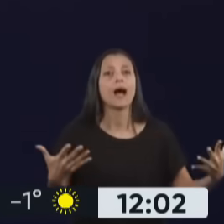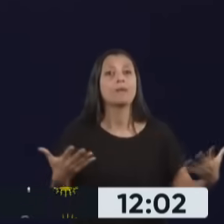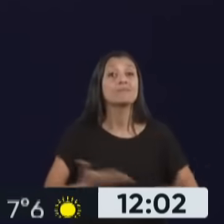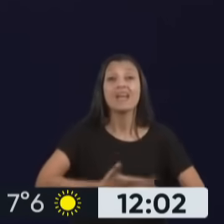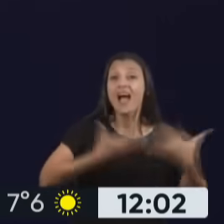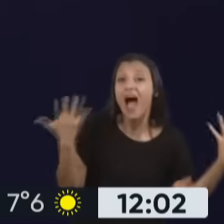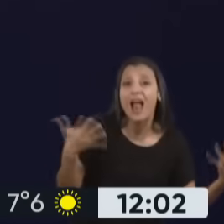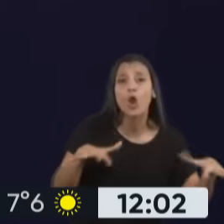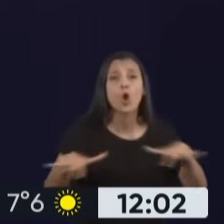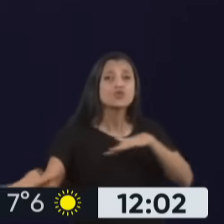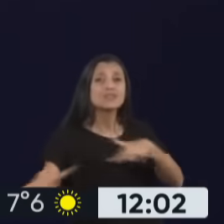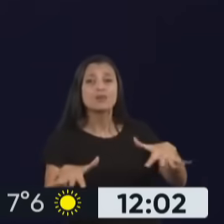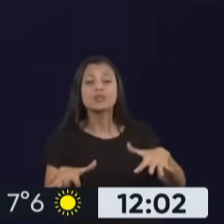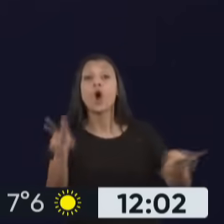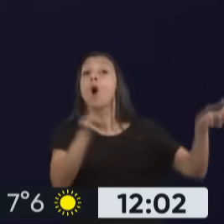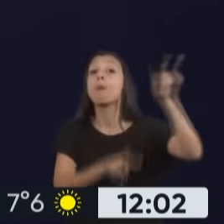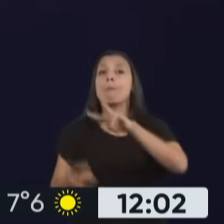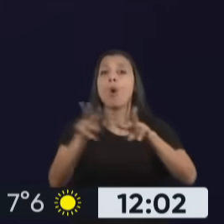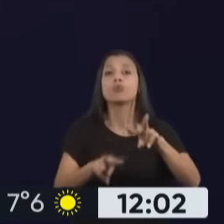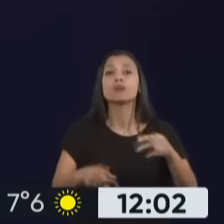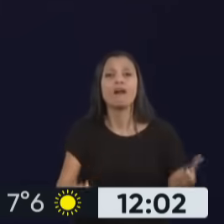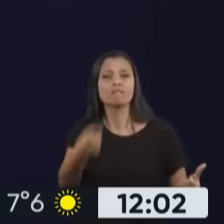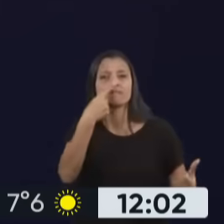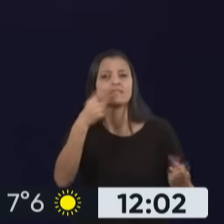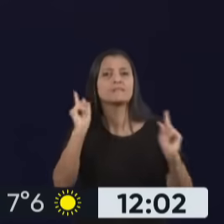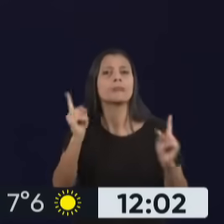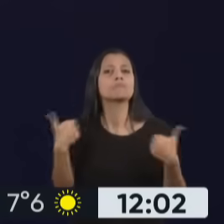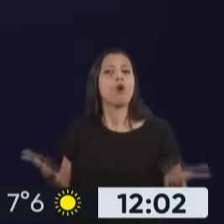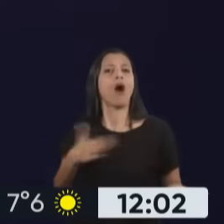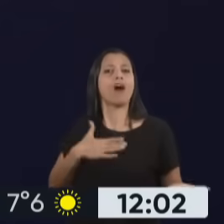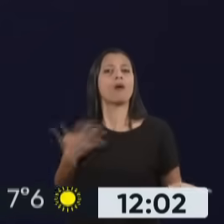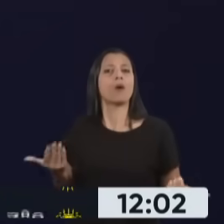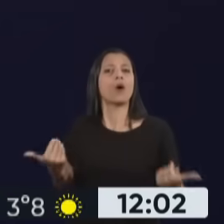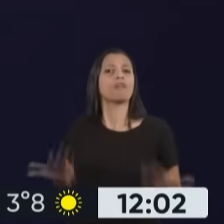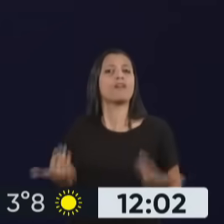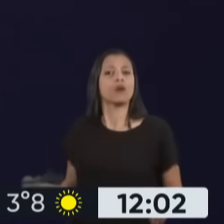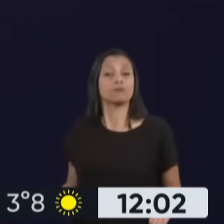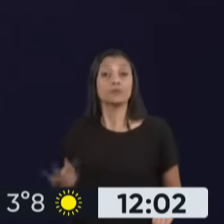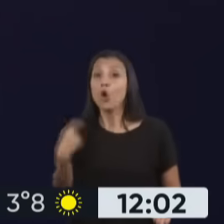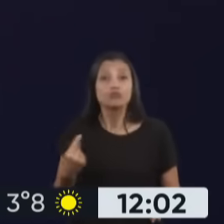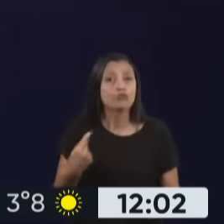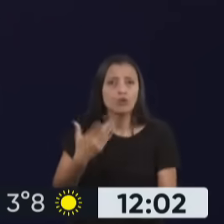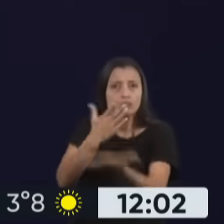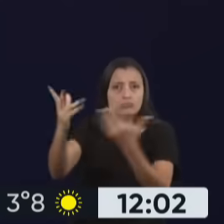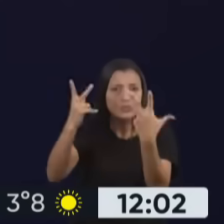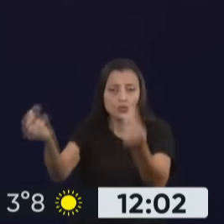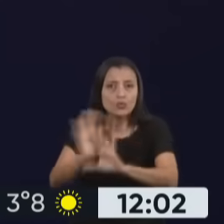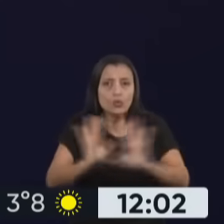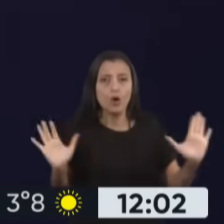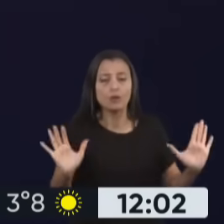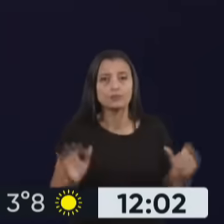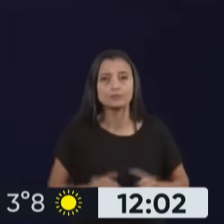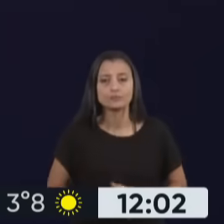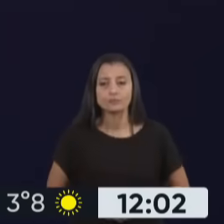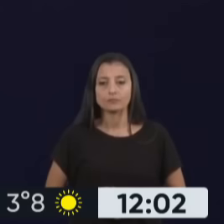haga o impulse para su propio beneficio, lo vamos a rechazar con toda la fuerza que tengamos.